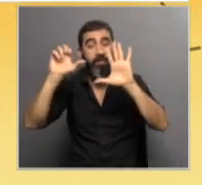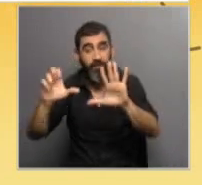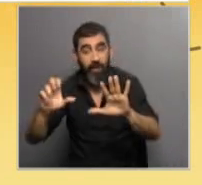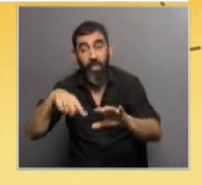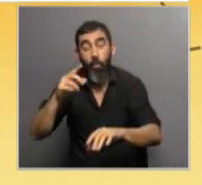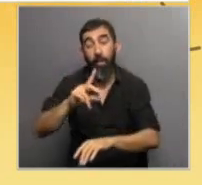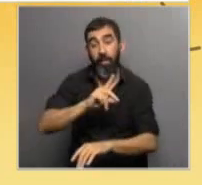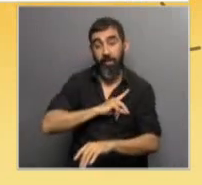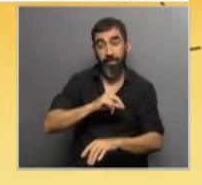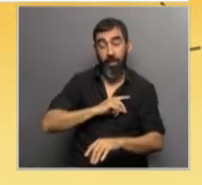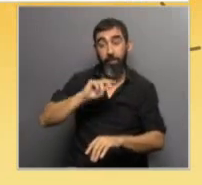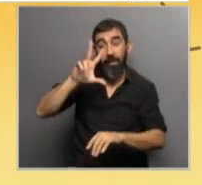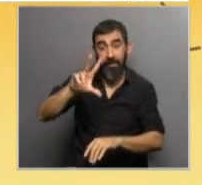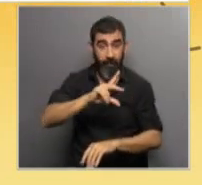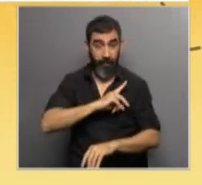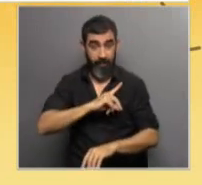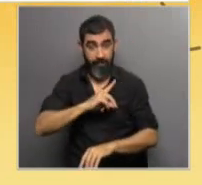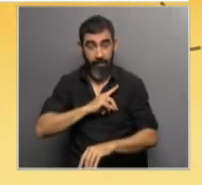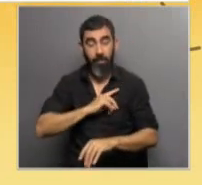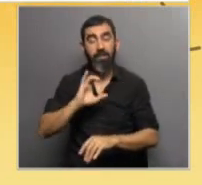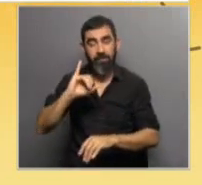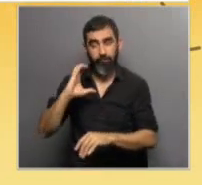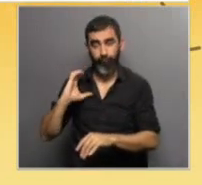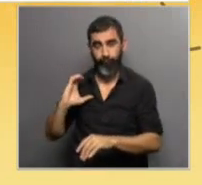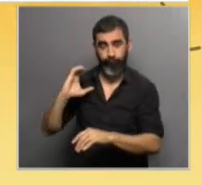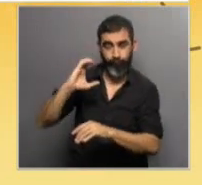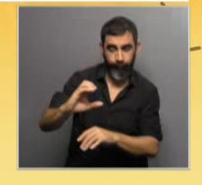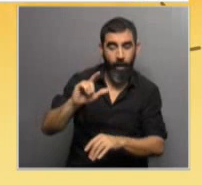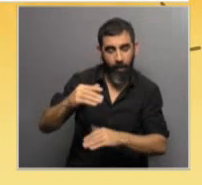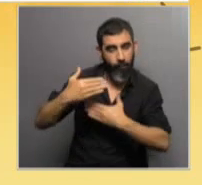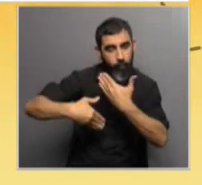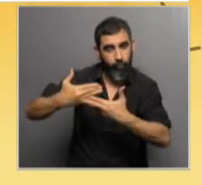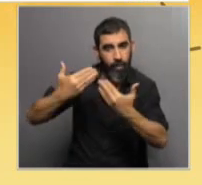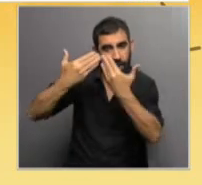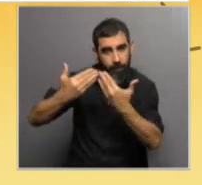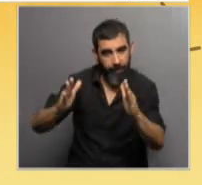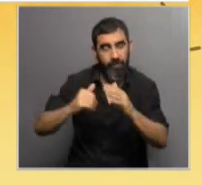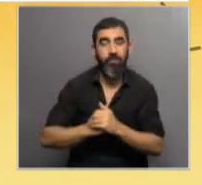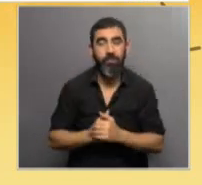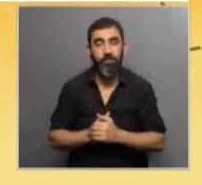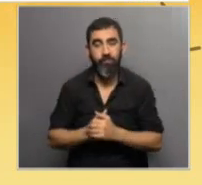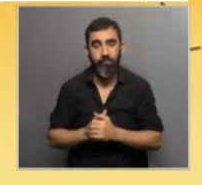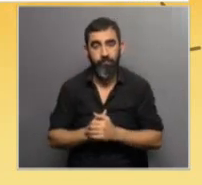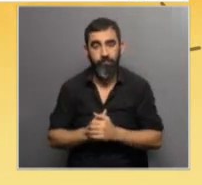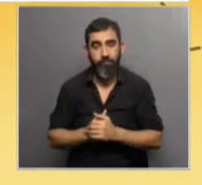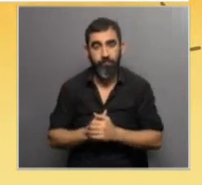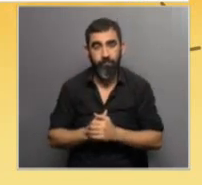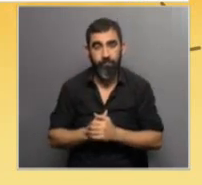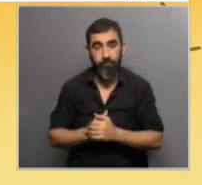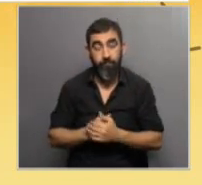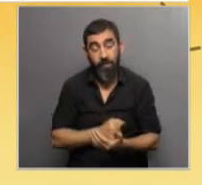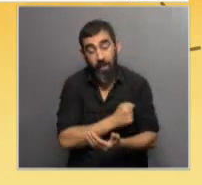recién el 3 de diciembre se financió y ahí empezó a funcionar hasta acá pedeciba ha